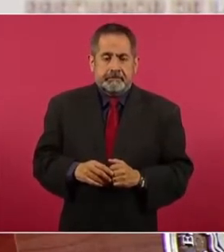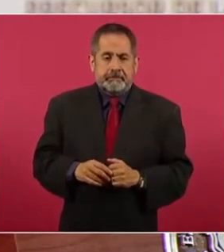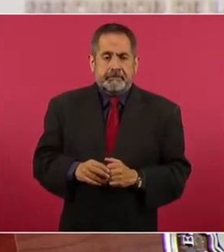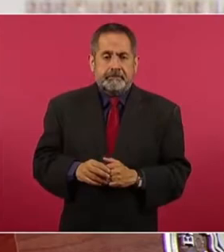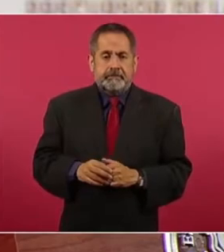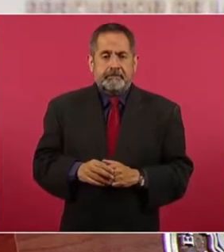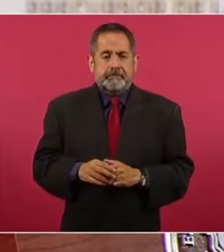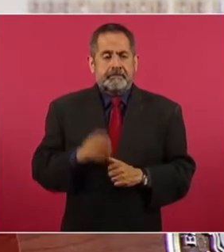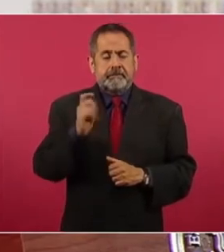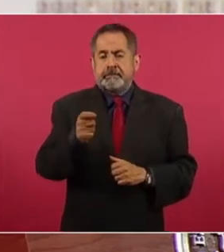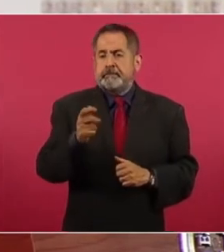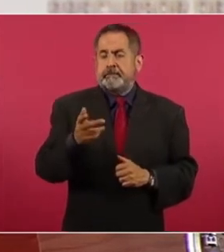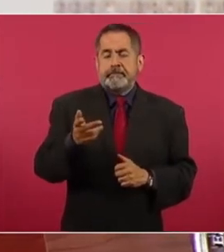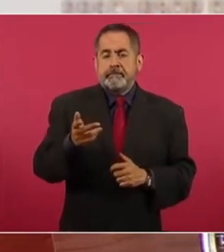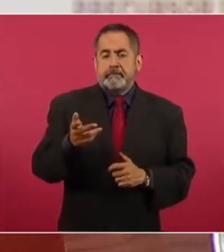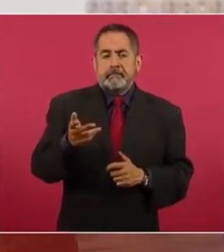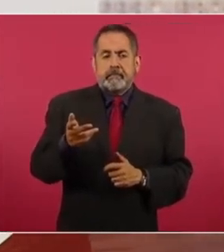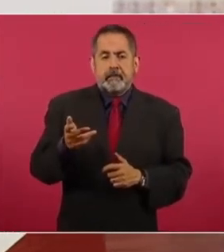No